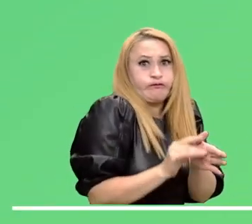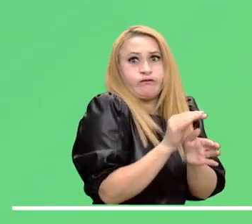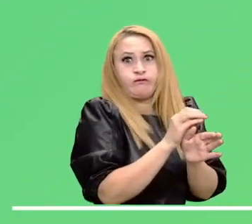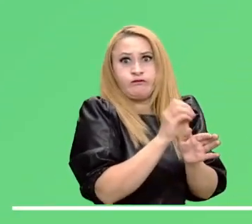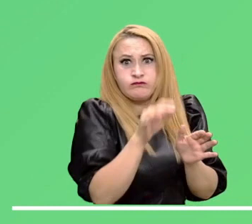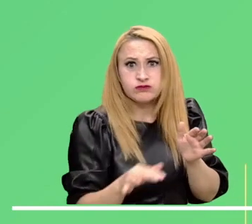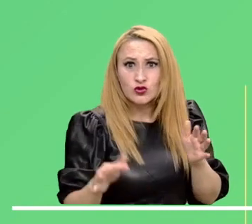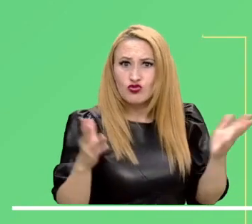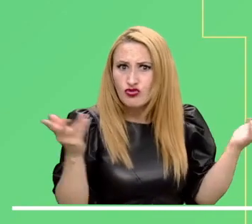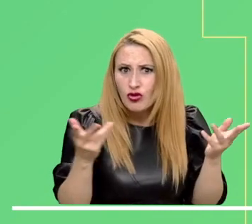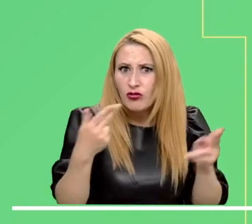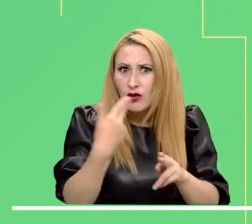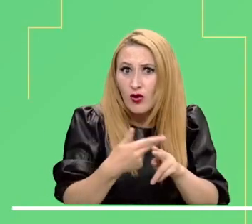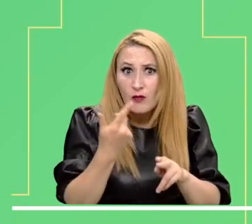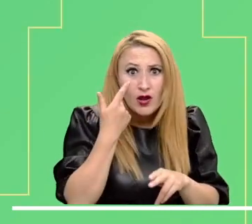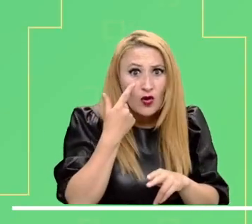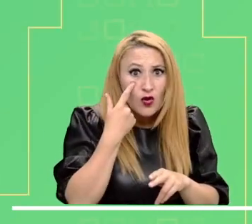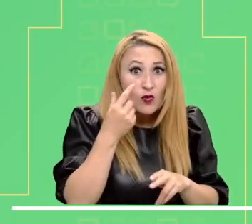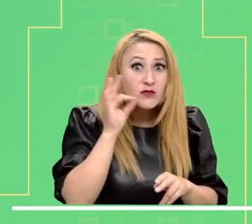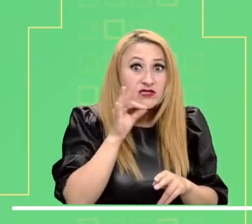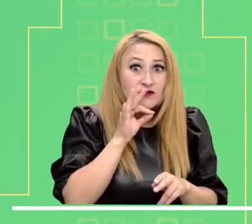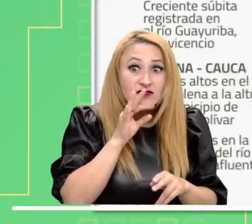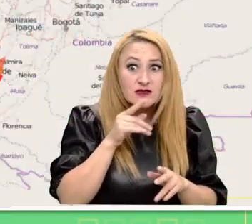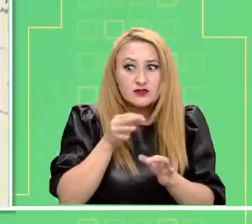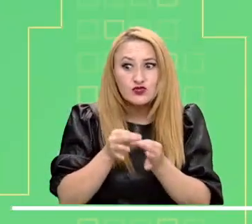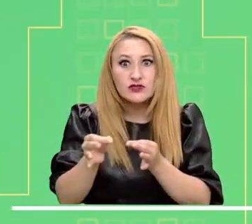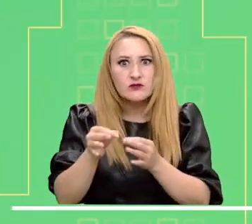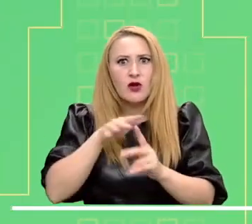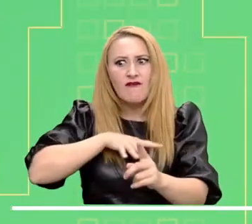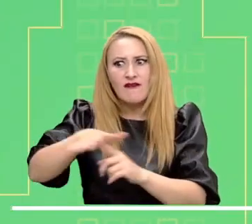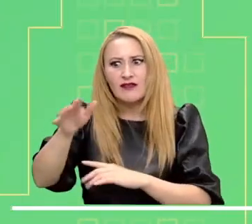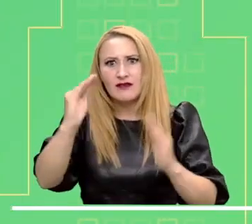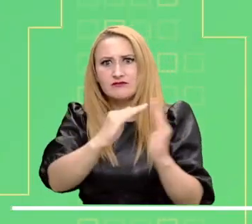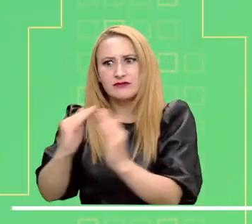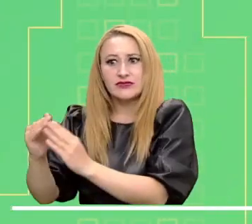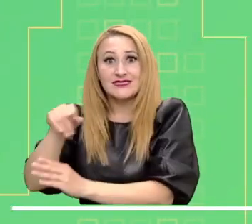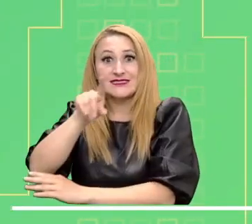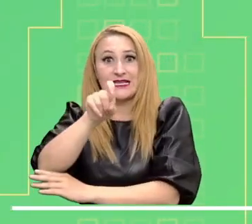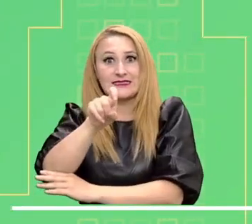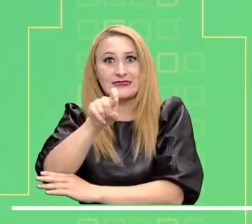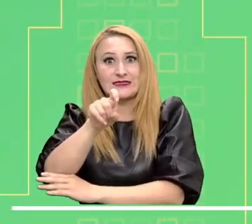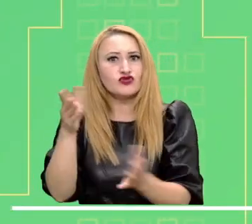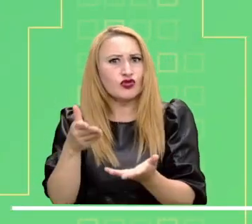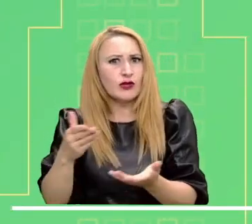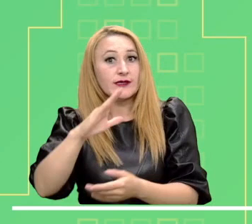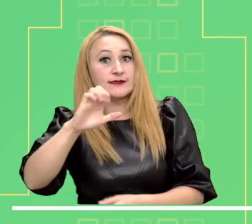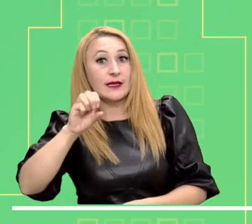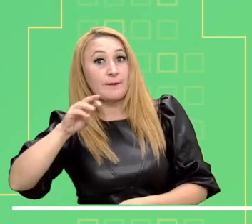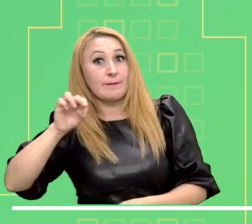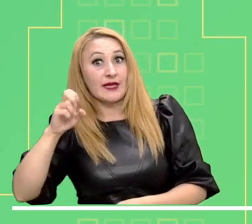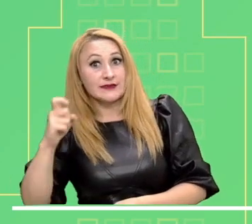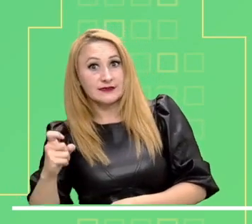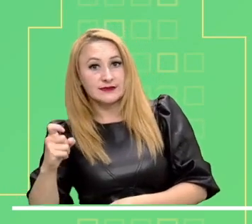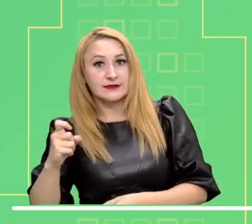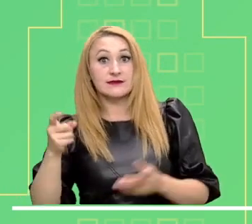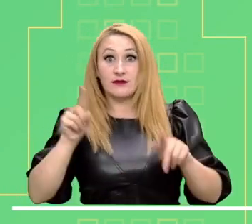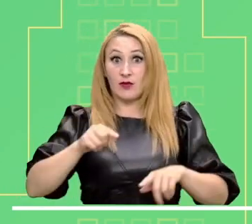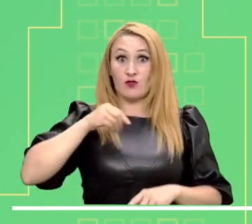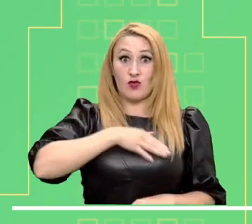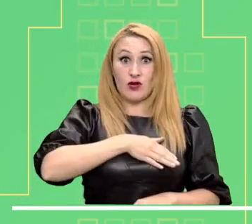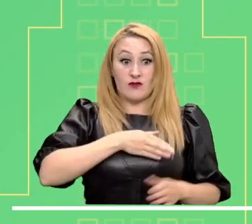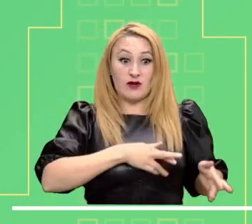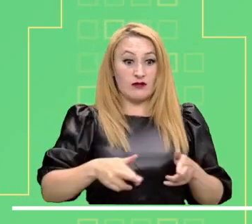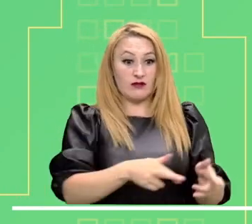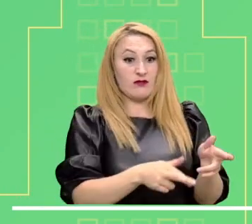Veamos ahora las alertas que se encuentran activas. Alerta roja por creciente súbita registrada en el río Guayuriba, a la altura del municipio de